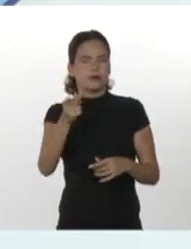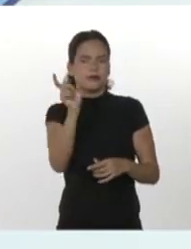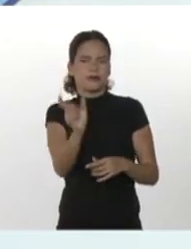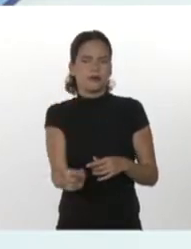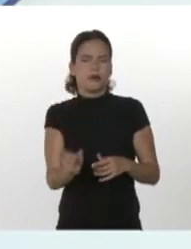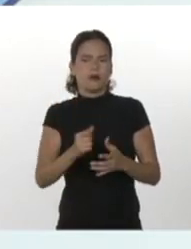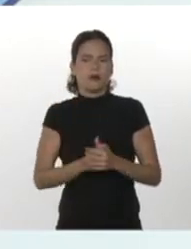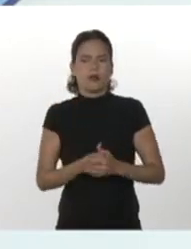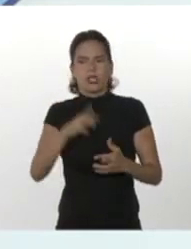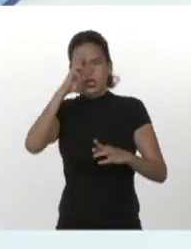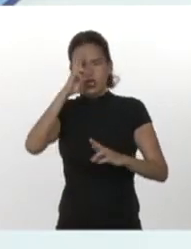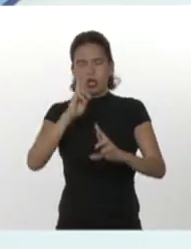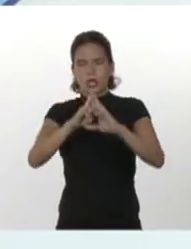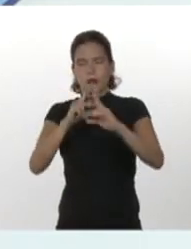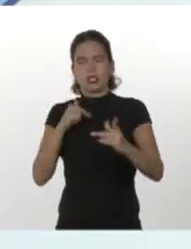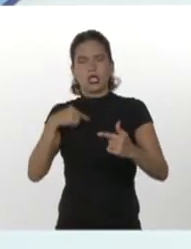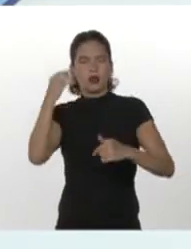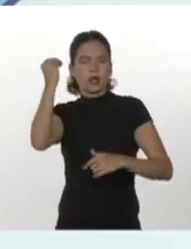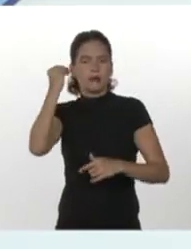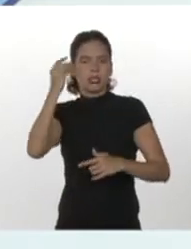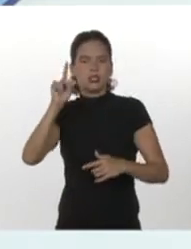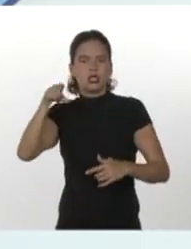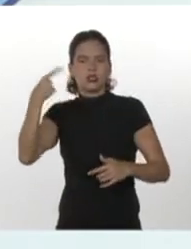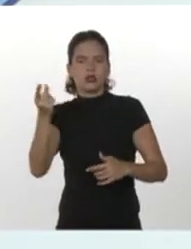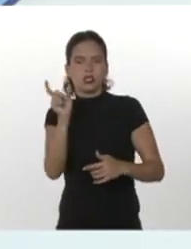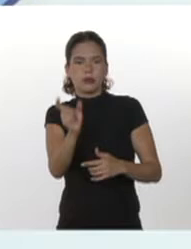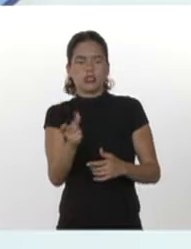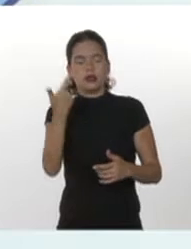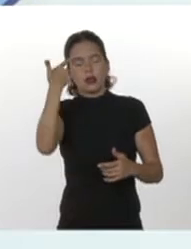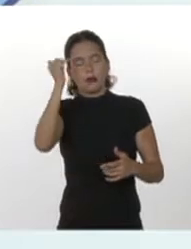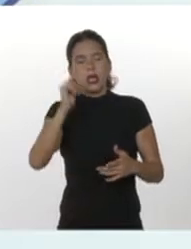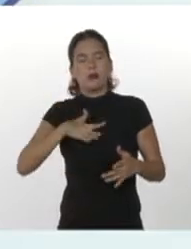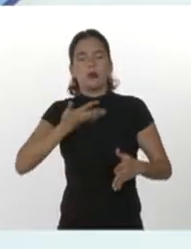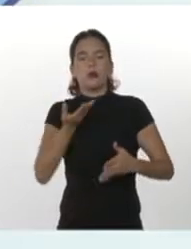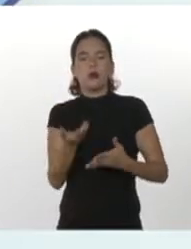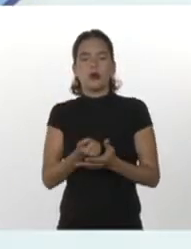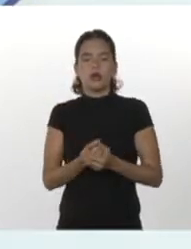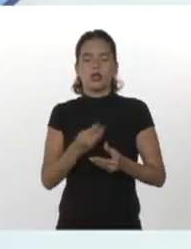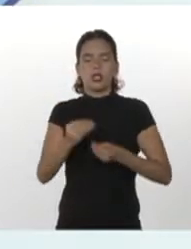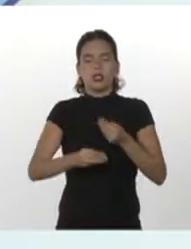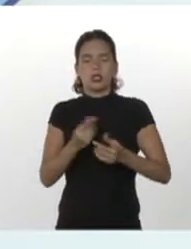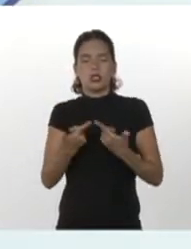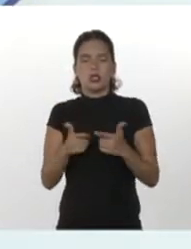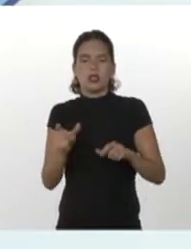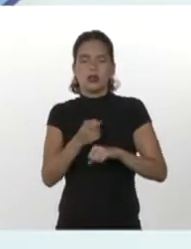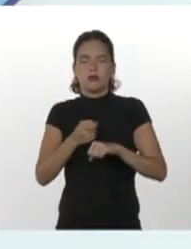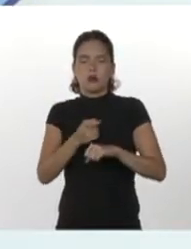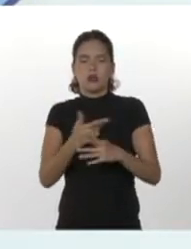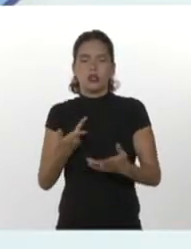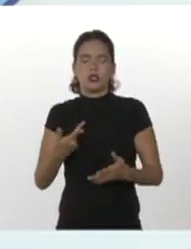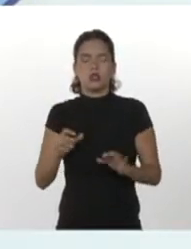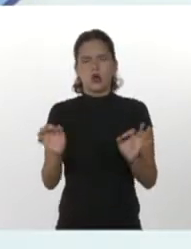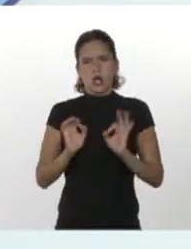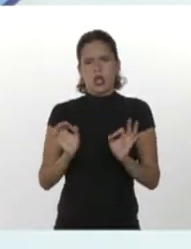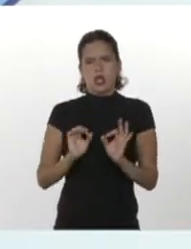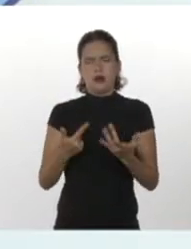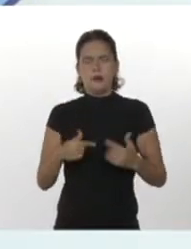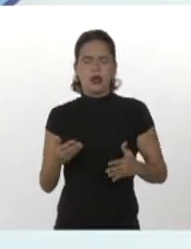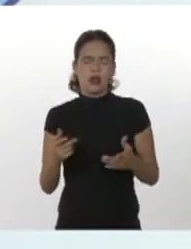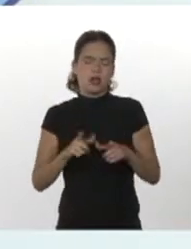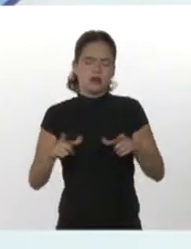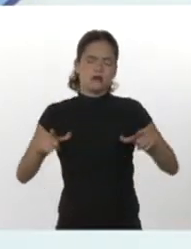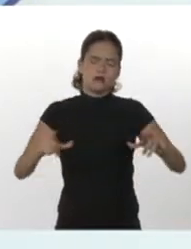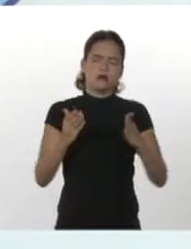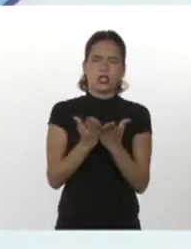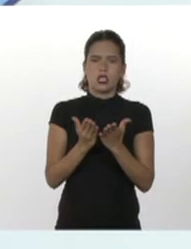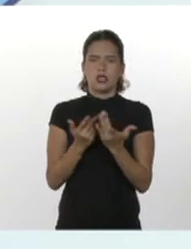escuchar a los demás y respetar la opinión de las demás personas para poder ejercer entonces la democracia no solamente en el aula de